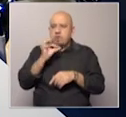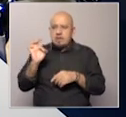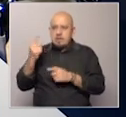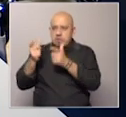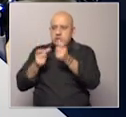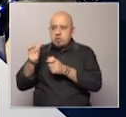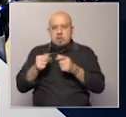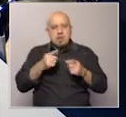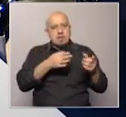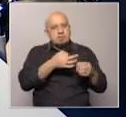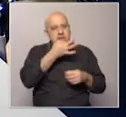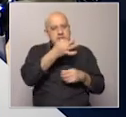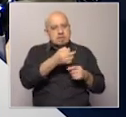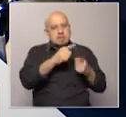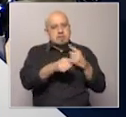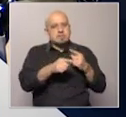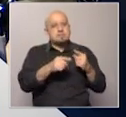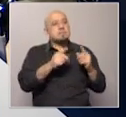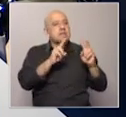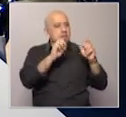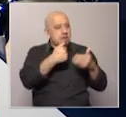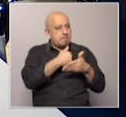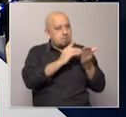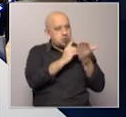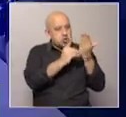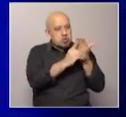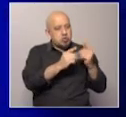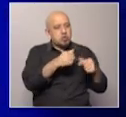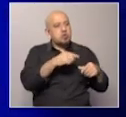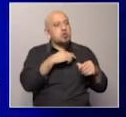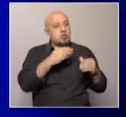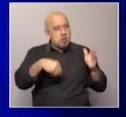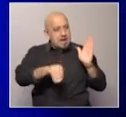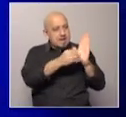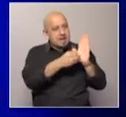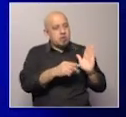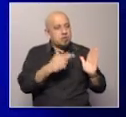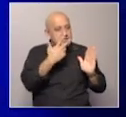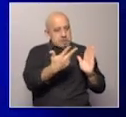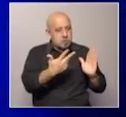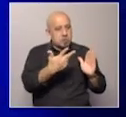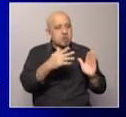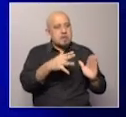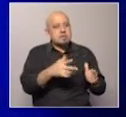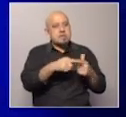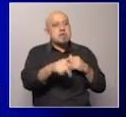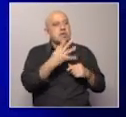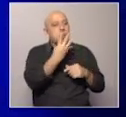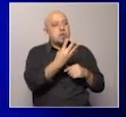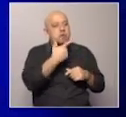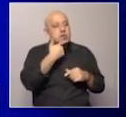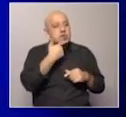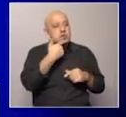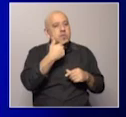mencionaste dos cosas la producción y la presentación de exactos yo agrego un tercer elemento que me parece que va hacia ese lugar y es que desde el 4 de septiembre